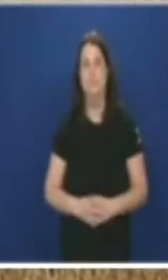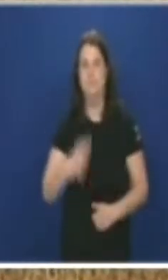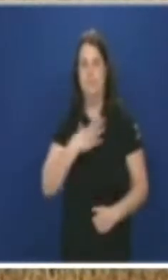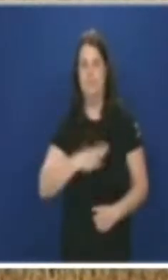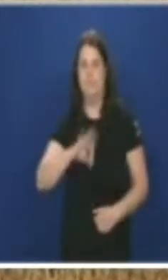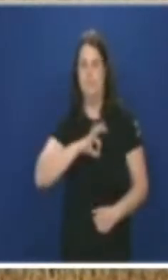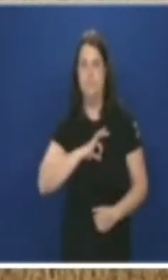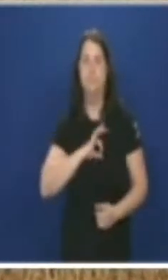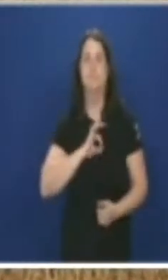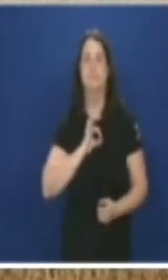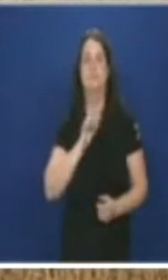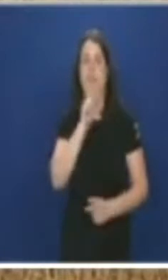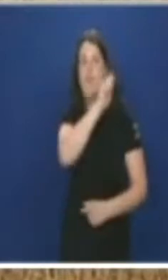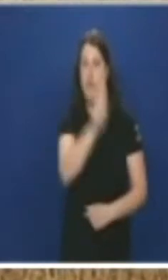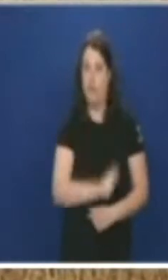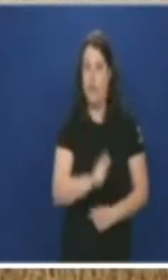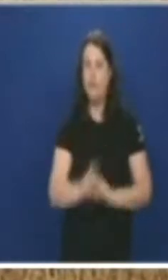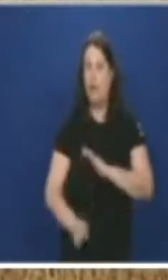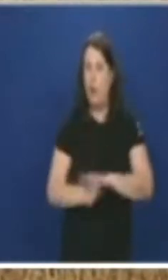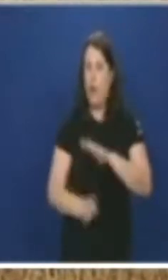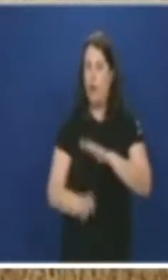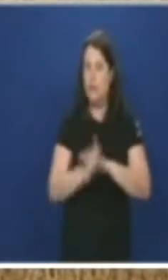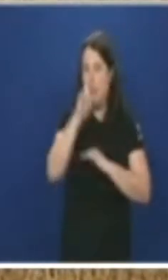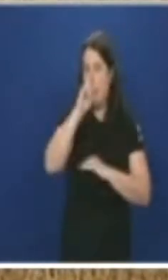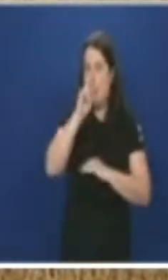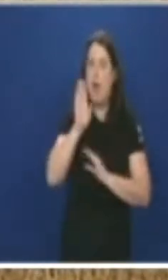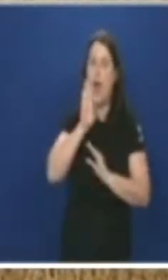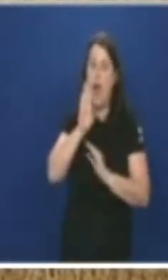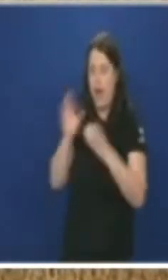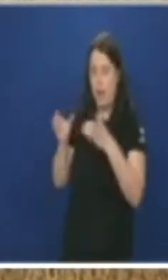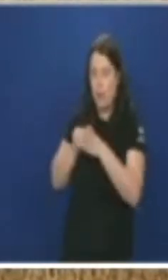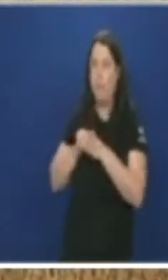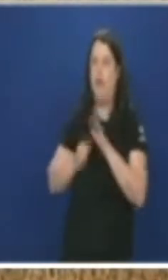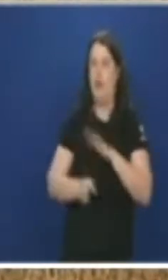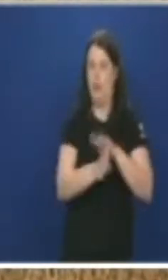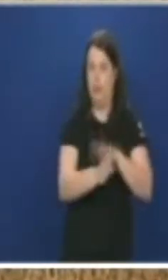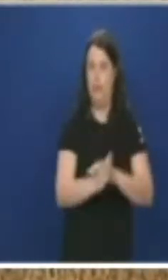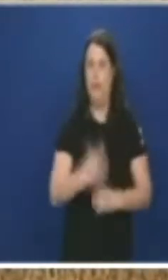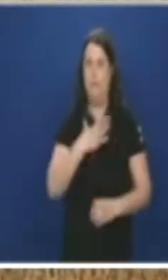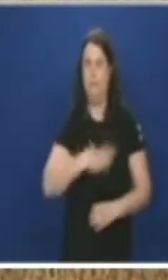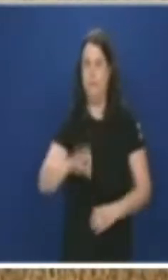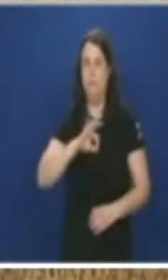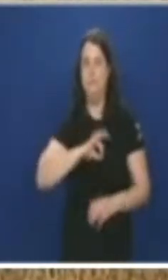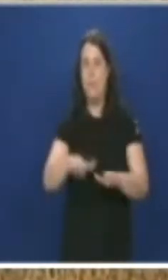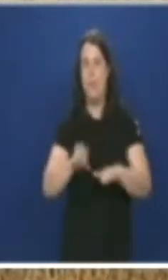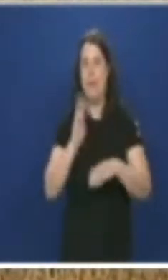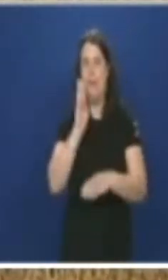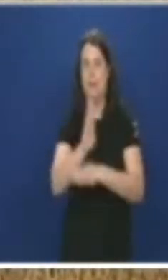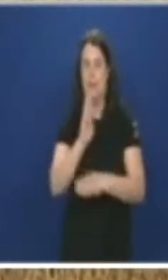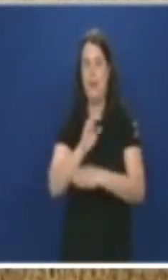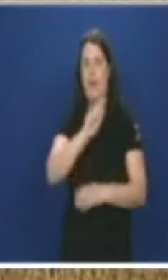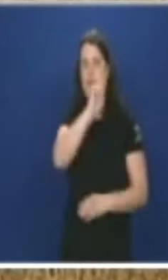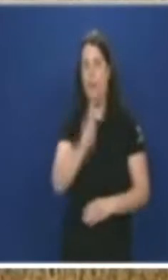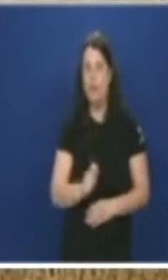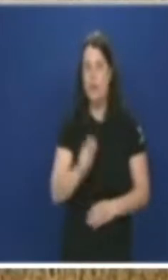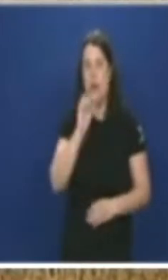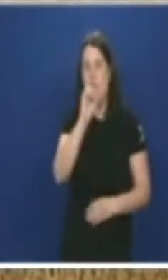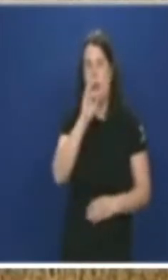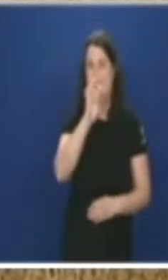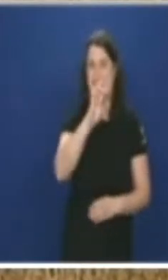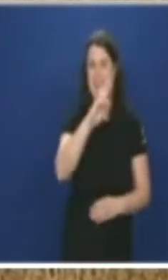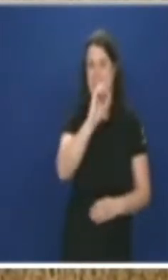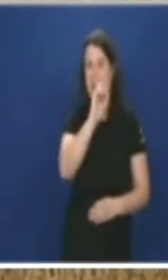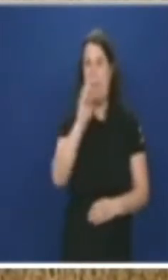a medalla ás fundacións que manteñen viva a memoria destes persoeiros. Medalla do Parlamento de Galicia, Fundación Otero